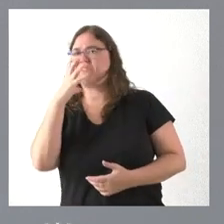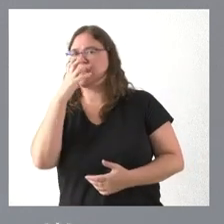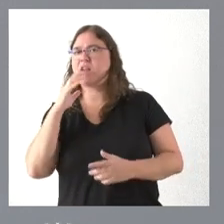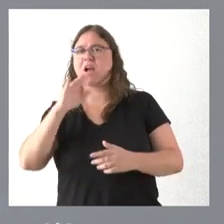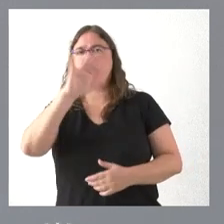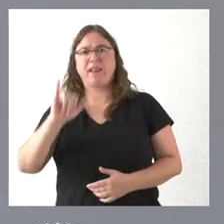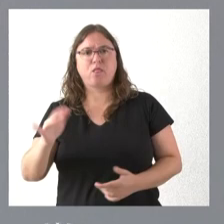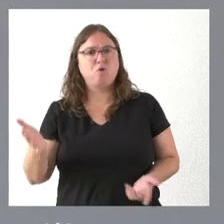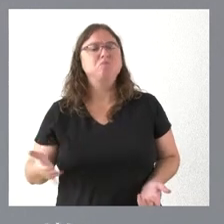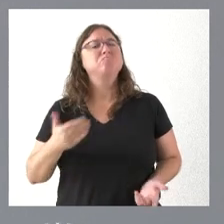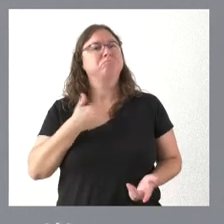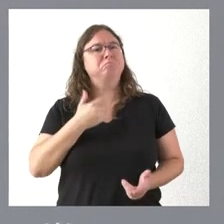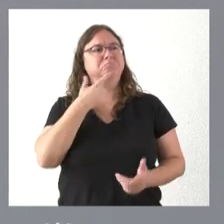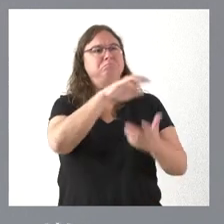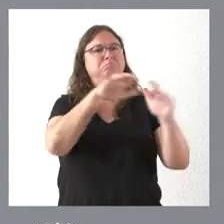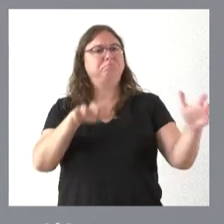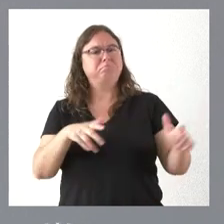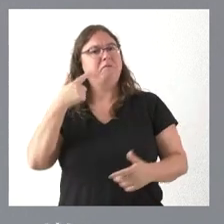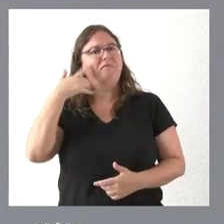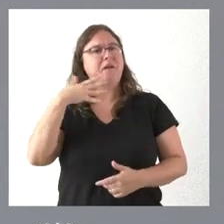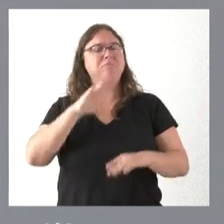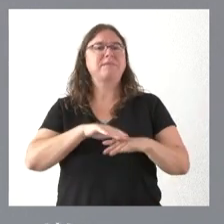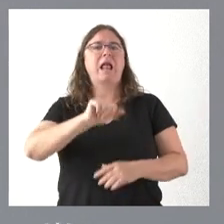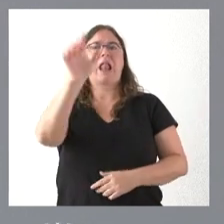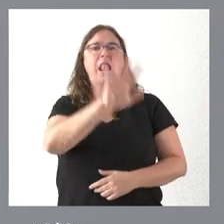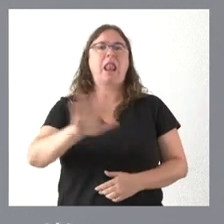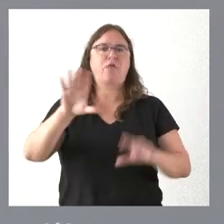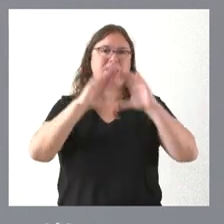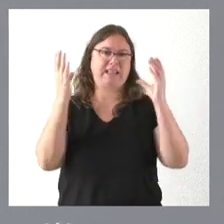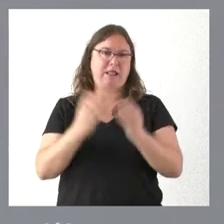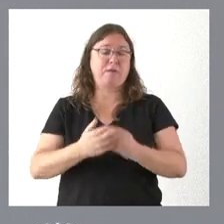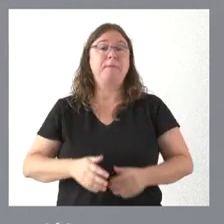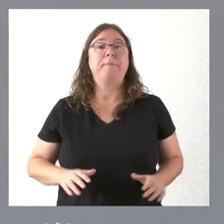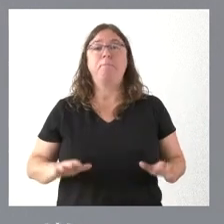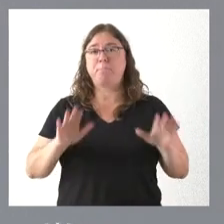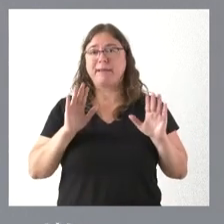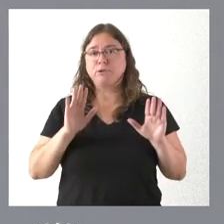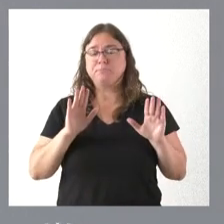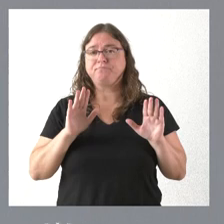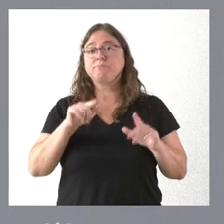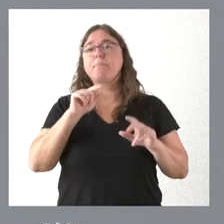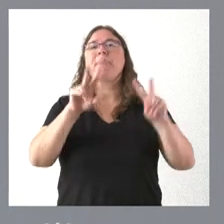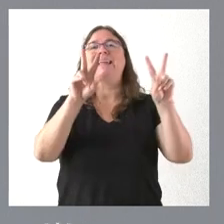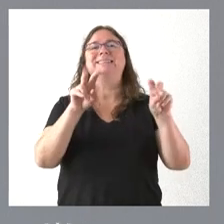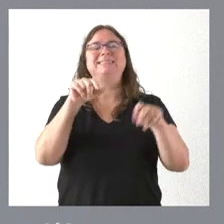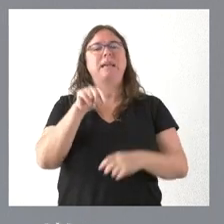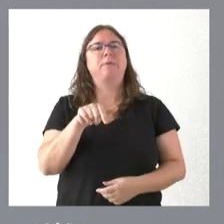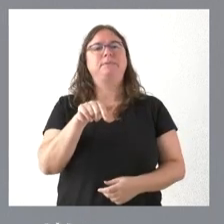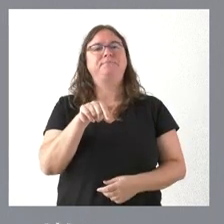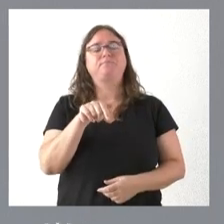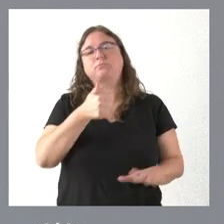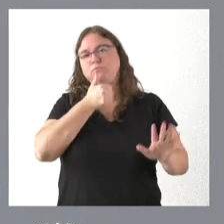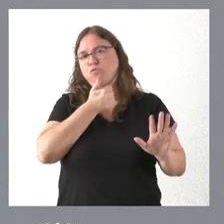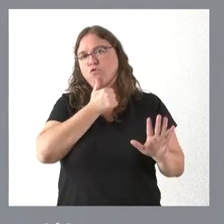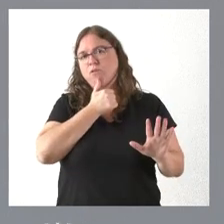tener una relevancia y un prestigio en el ámbito nacional e internacional pero en todo caso Este es un asunto que todavía